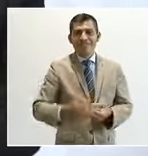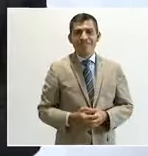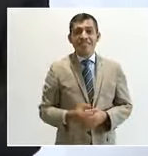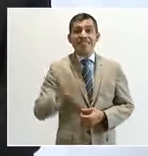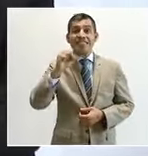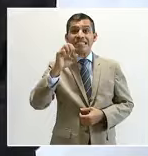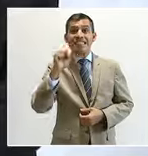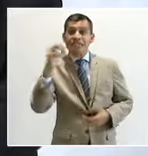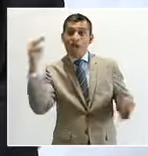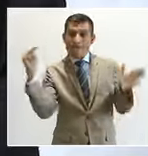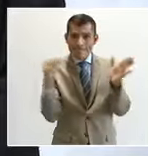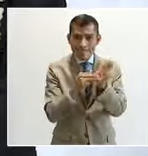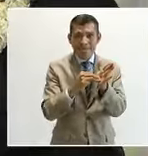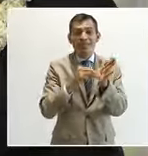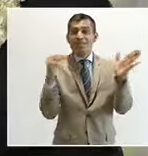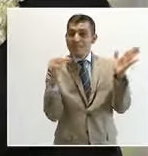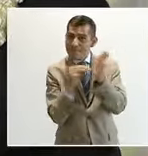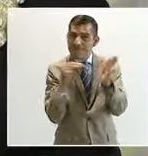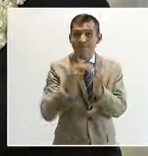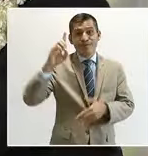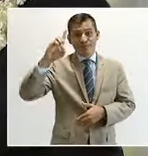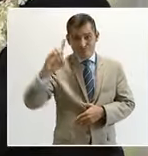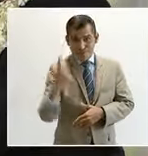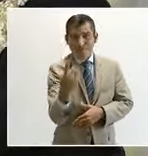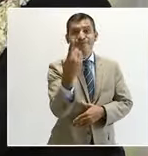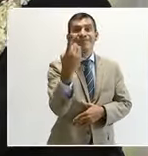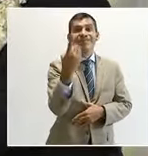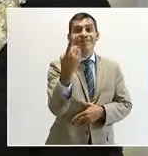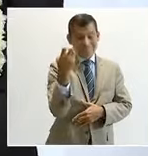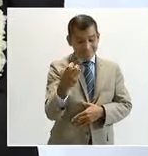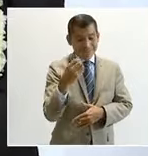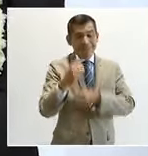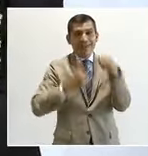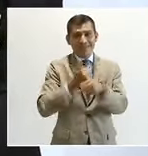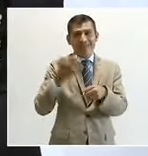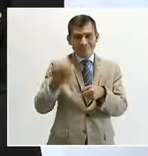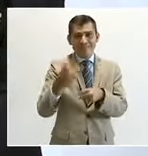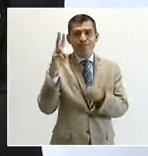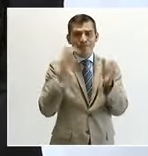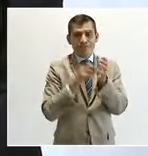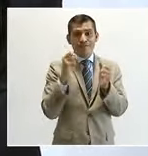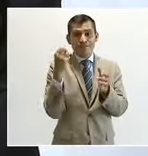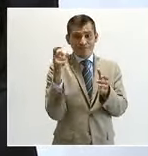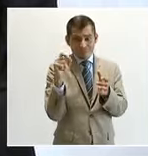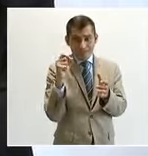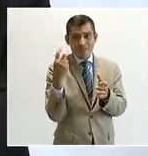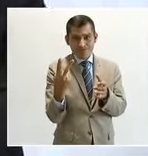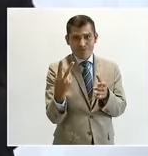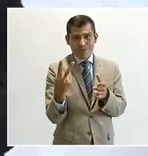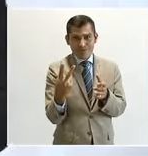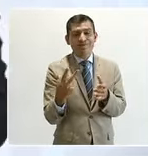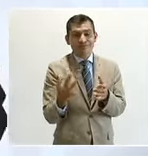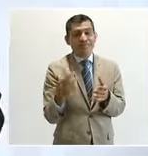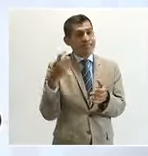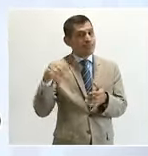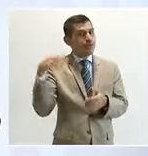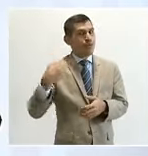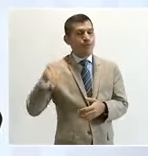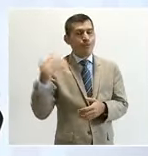60.000 millones de dólares eso es lo que estimamos para este año va a ser un récord eso llega